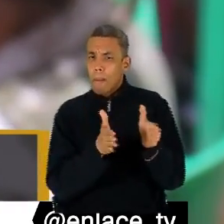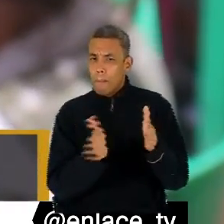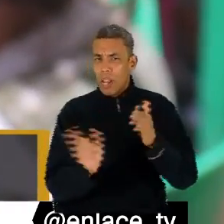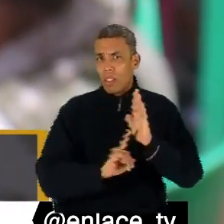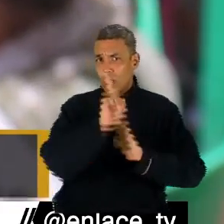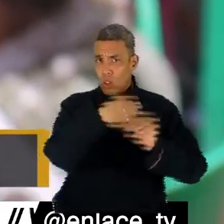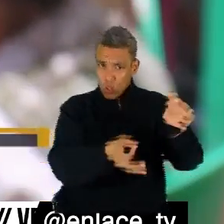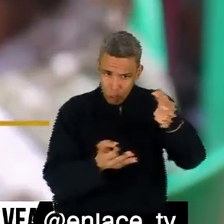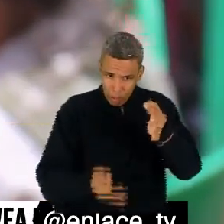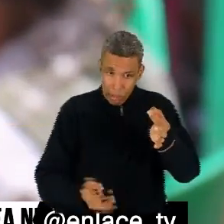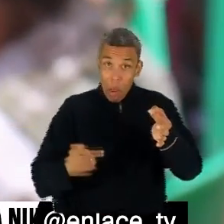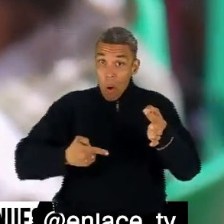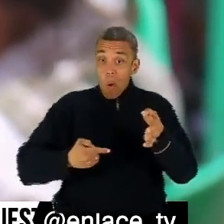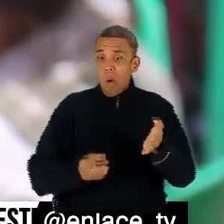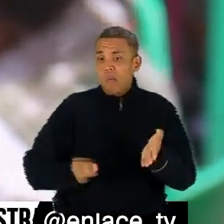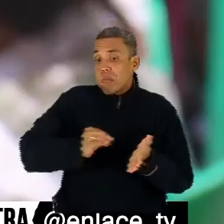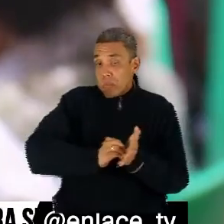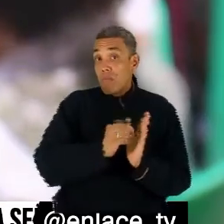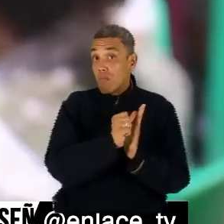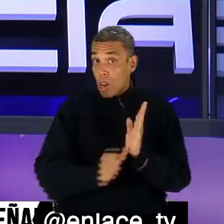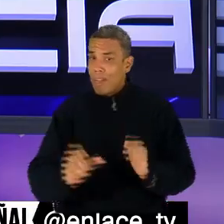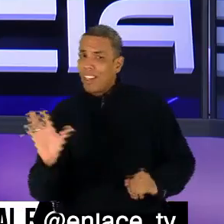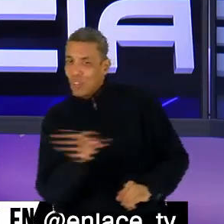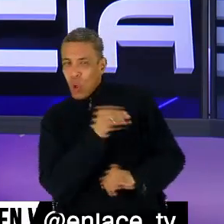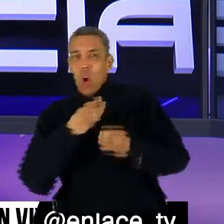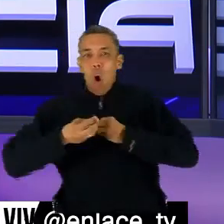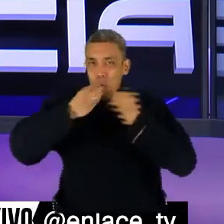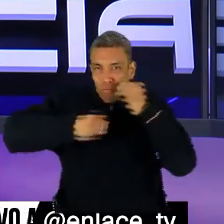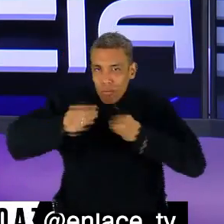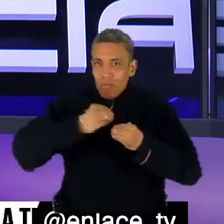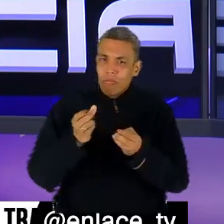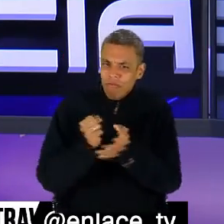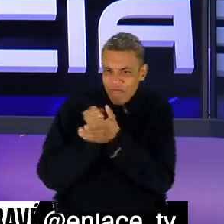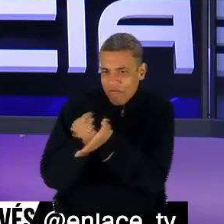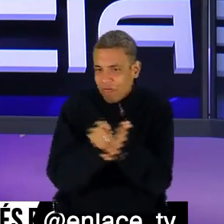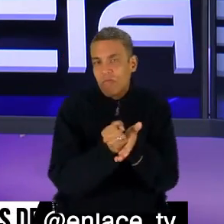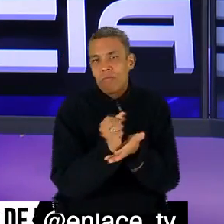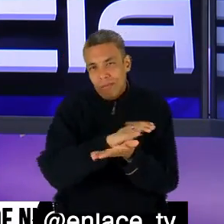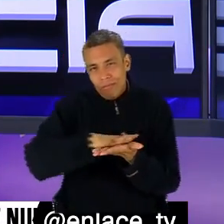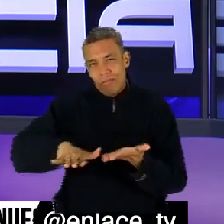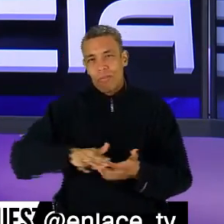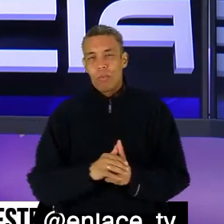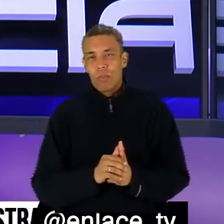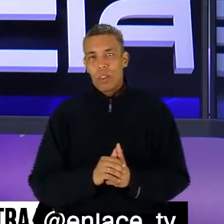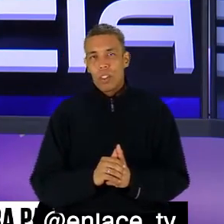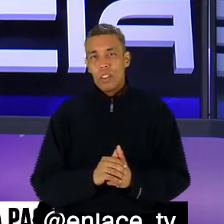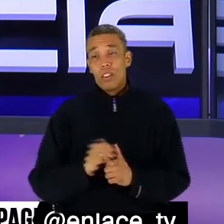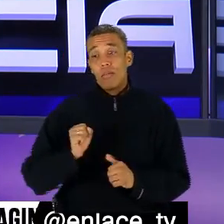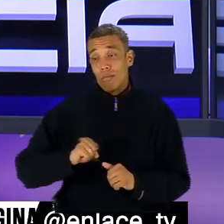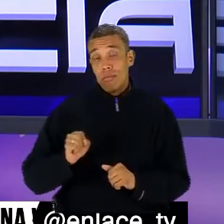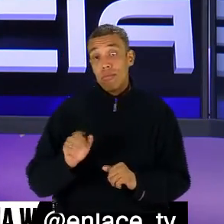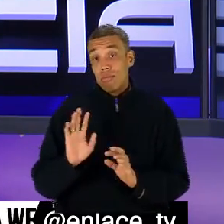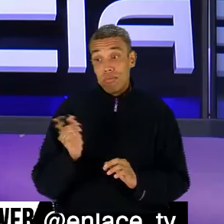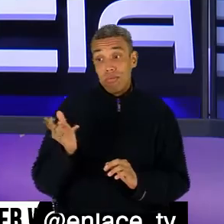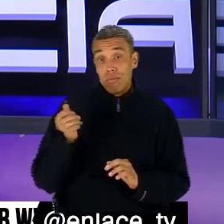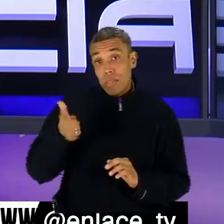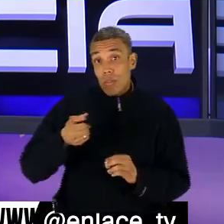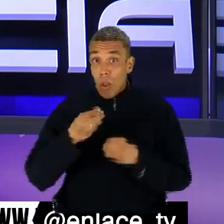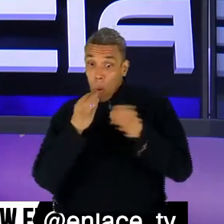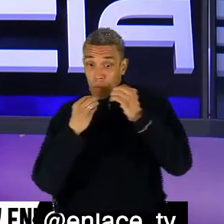Bermeja 2016-2019. Una situación lamentable, a pesar de recibir un muy buen almuerzo,